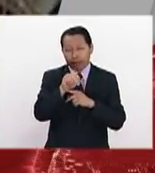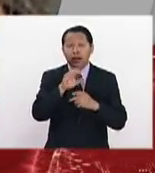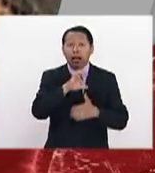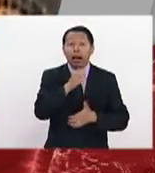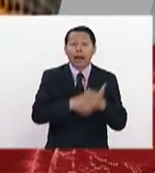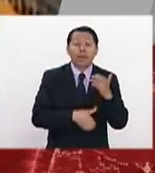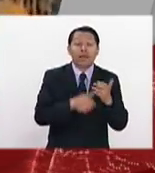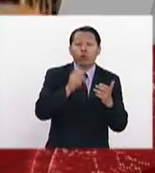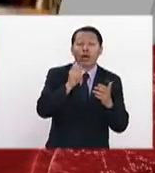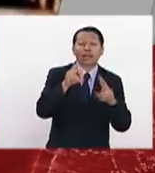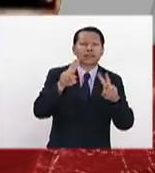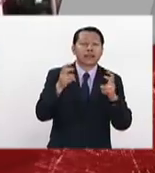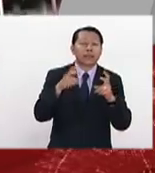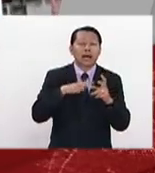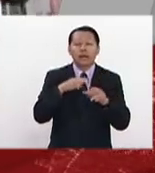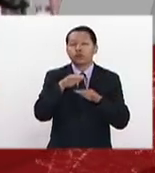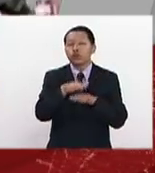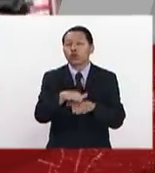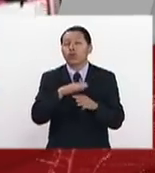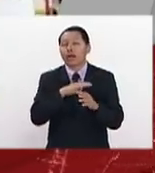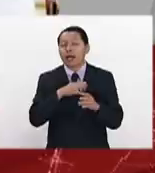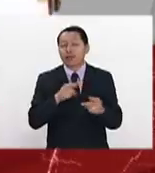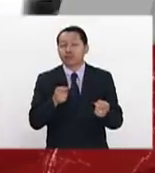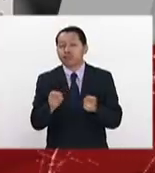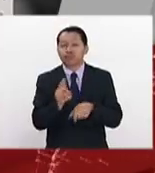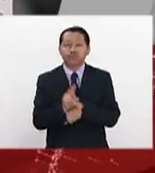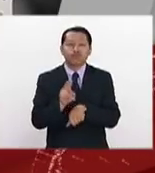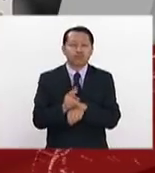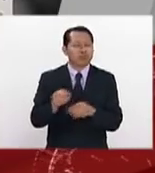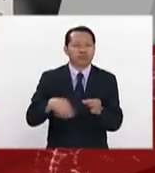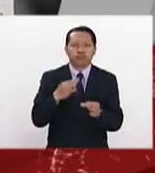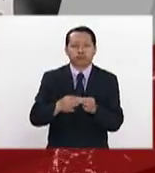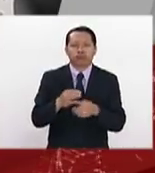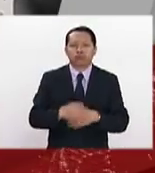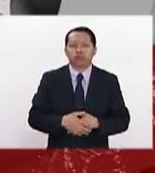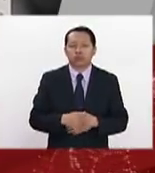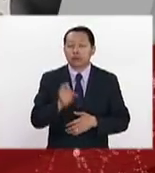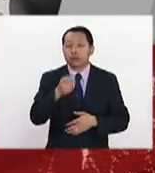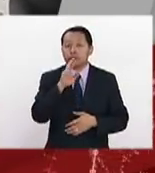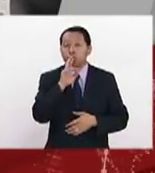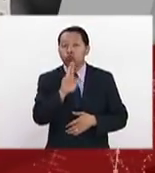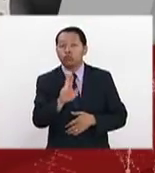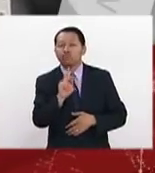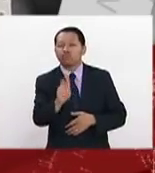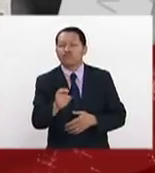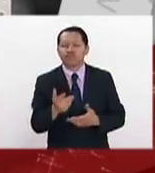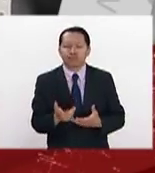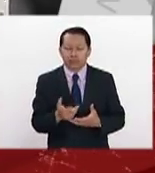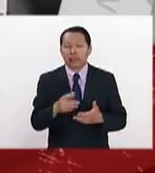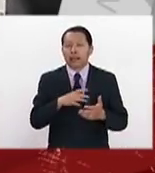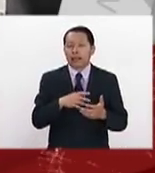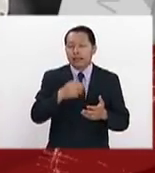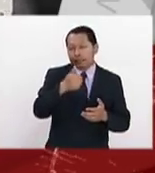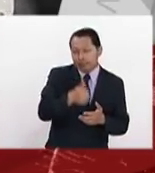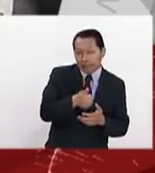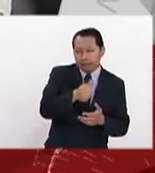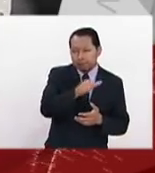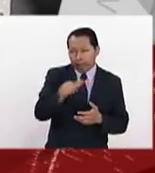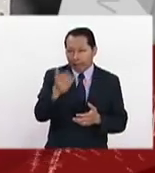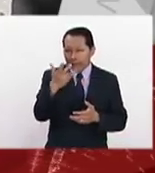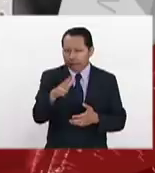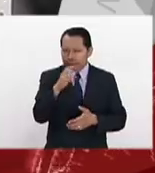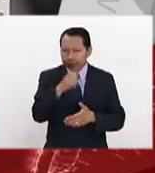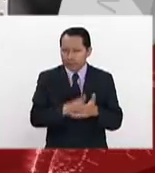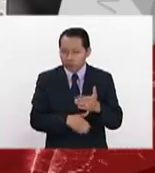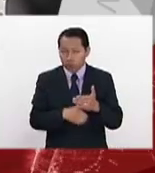el capítulo sobre prácticas regulatorias. Sí les puedo decir es que el reporte es que entre esos 6 y 10 capítulos iban muy